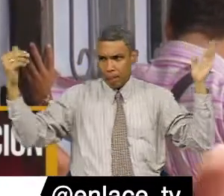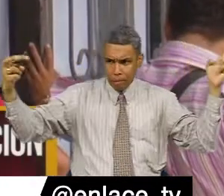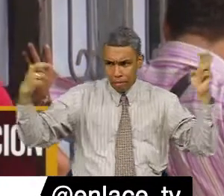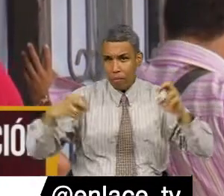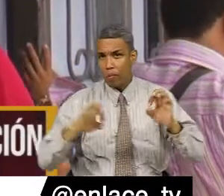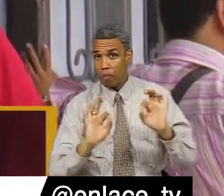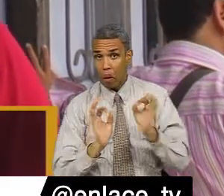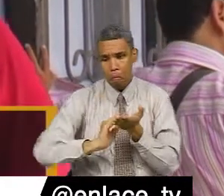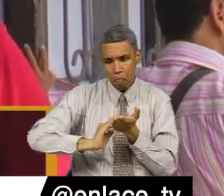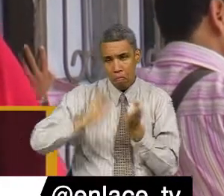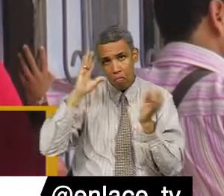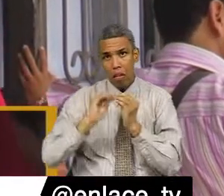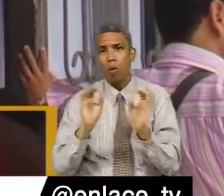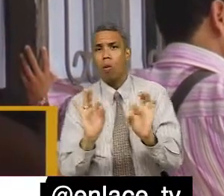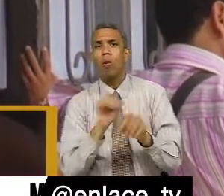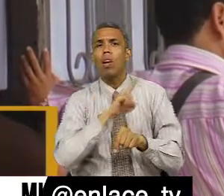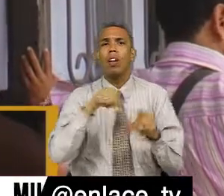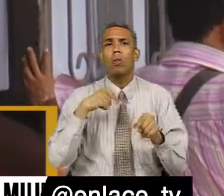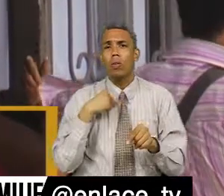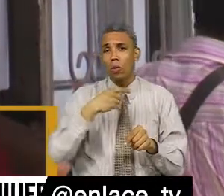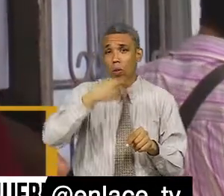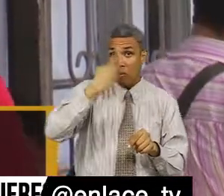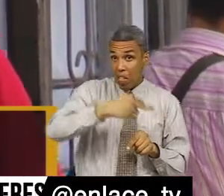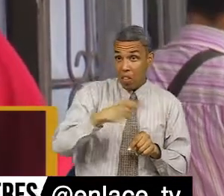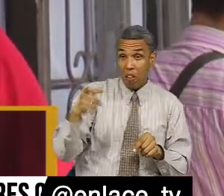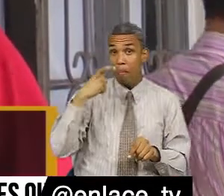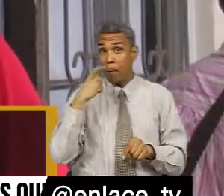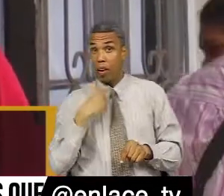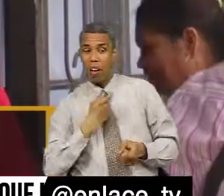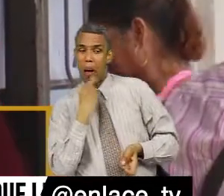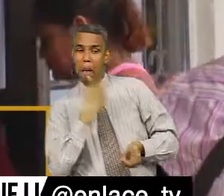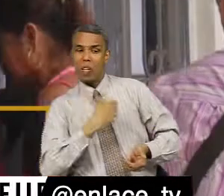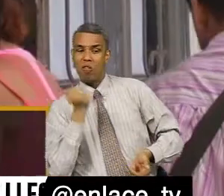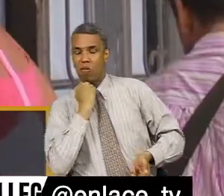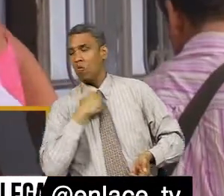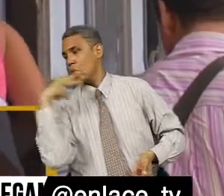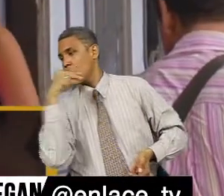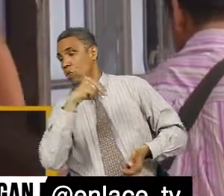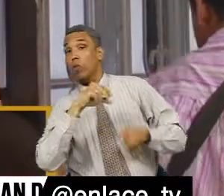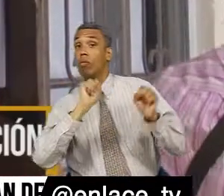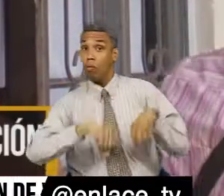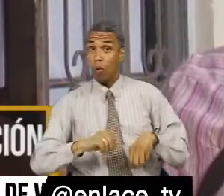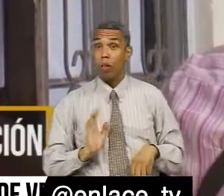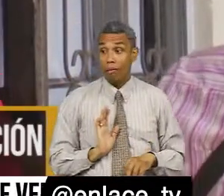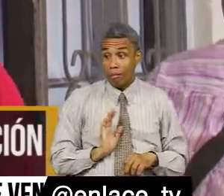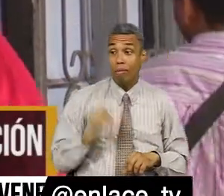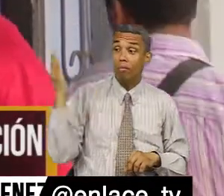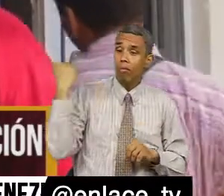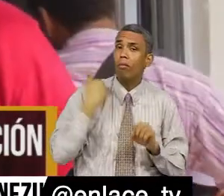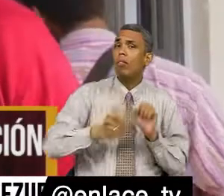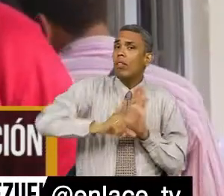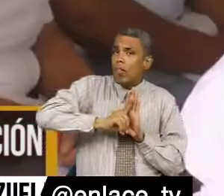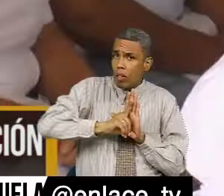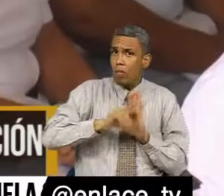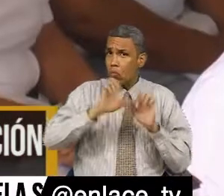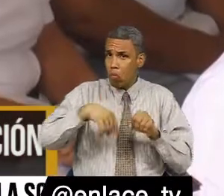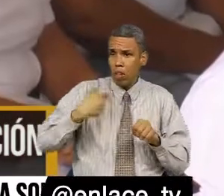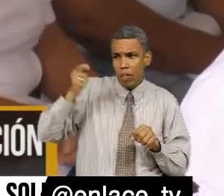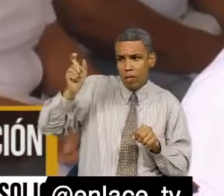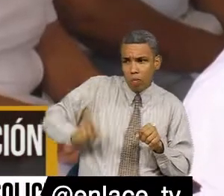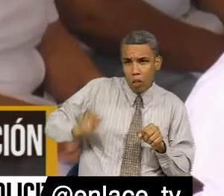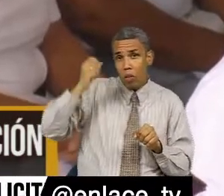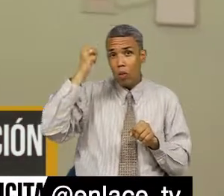pueden asistir a las comisarías de familia. Sí, ahí los va a atender un comisario de familia donde pueden tener acceso a la justicia gratis y de forma ágil. La